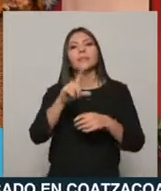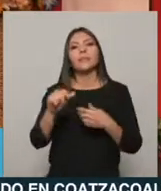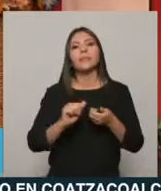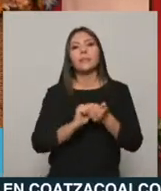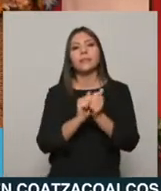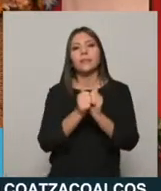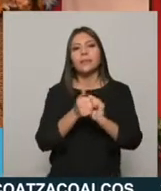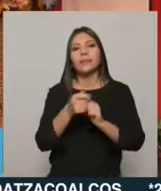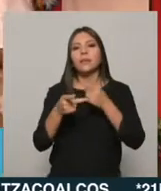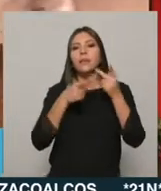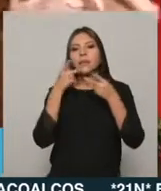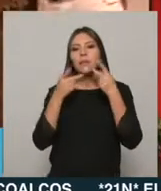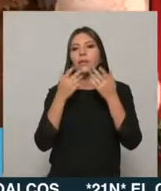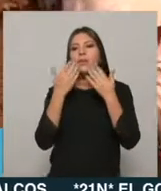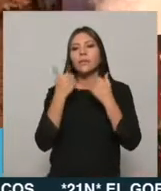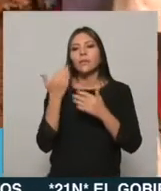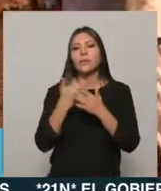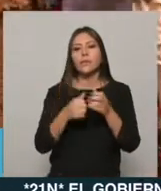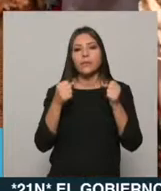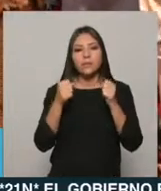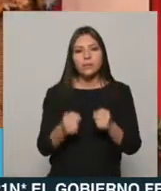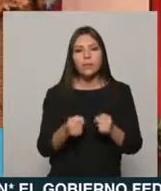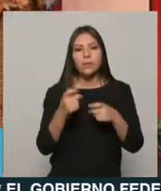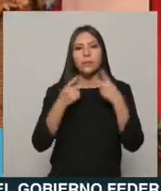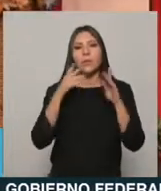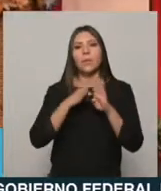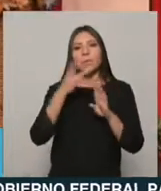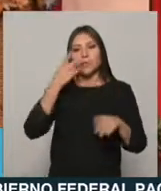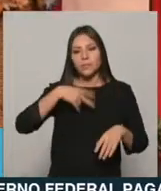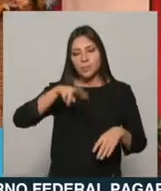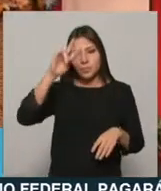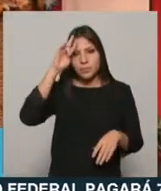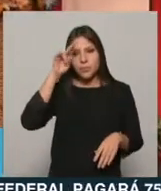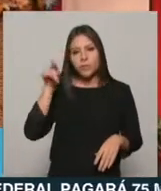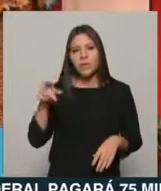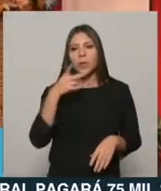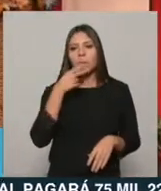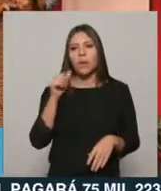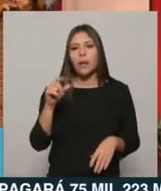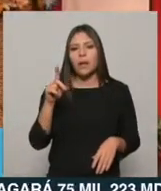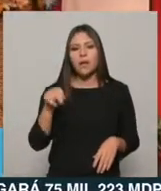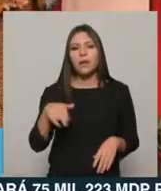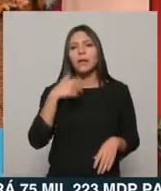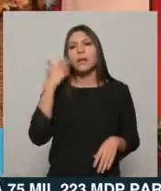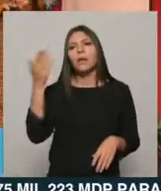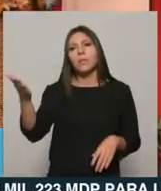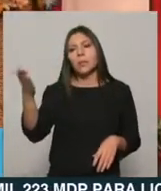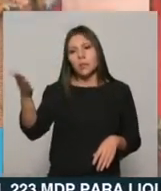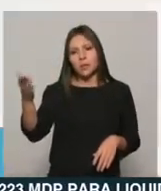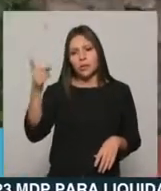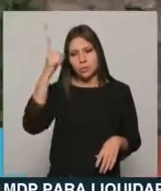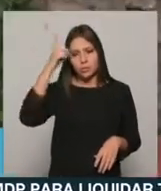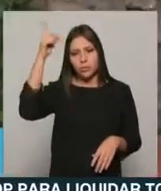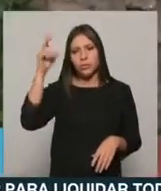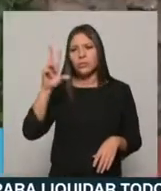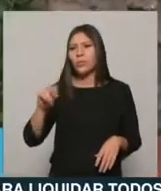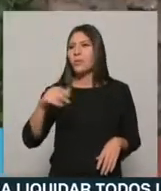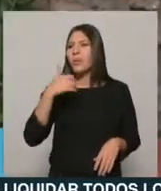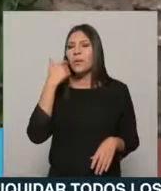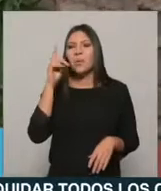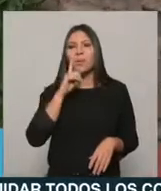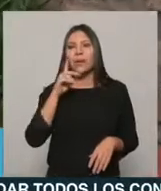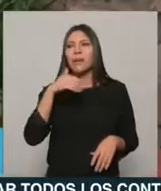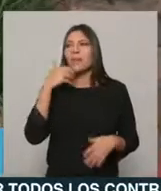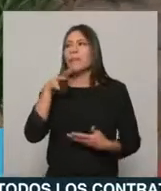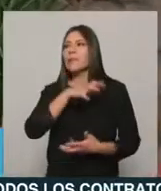inmaduro, un tanto inseguro, un tanto torpe. Y por ejemplo, Adán le pide a Dios que no quiere una mujer porque no se quiere complicar.